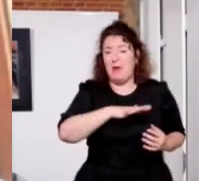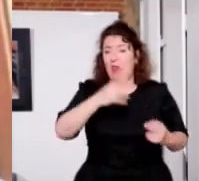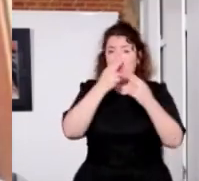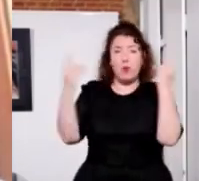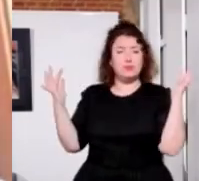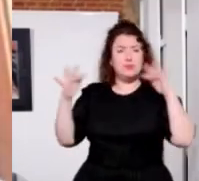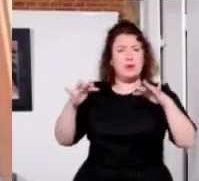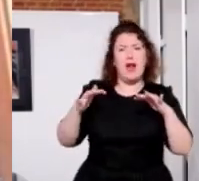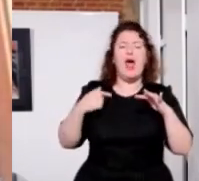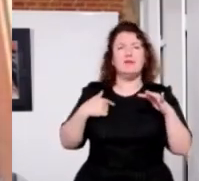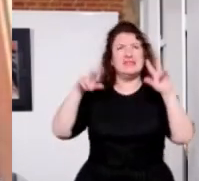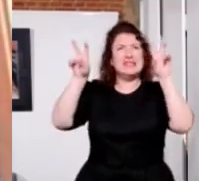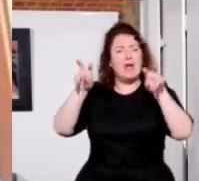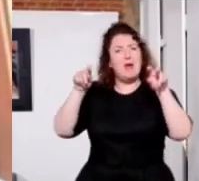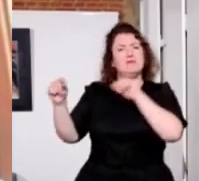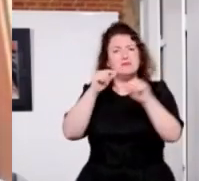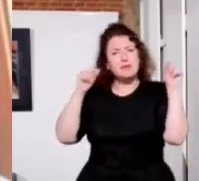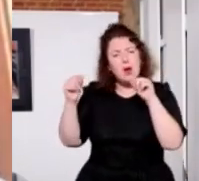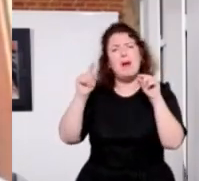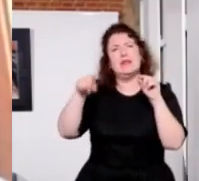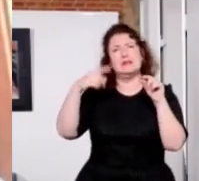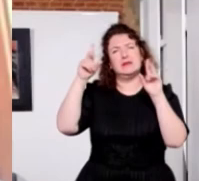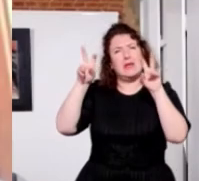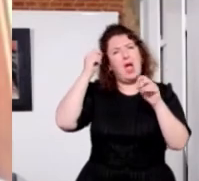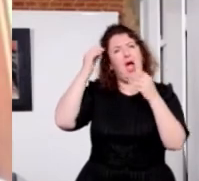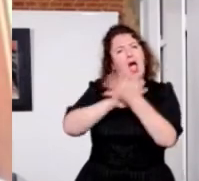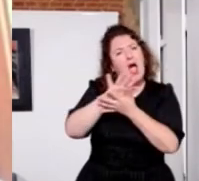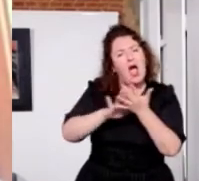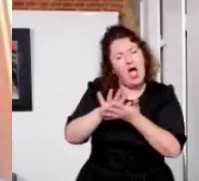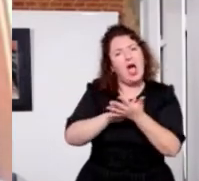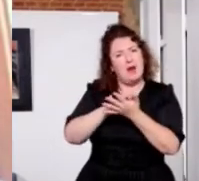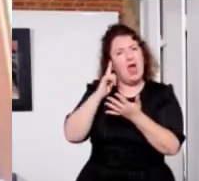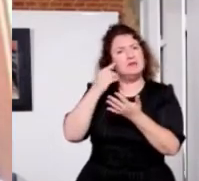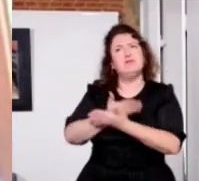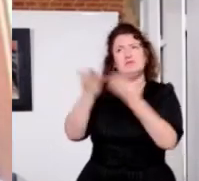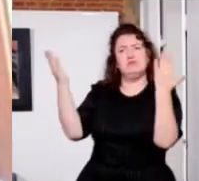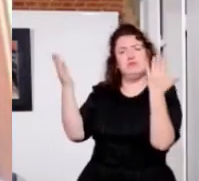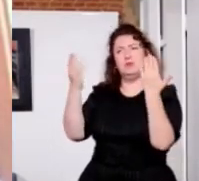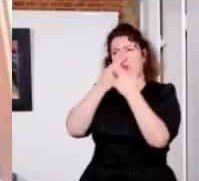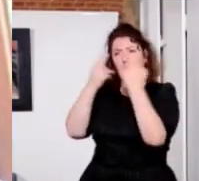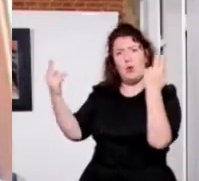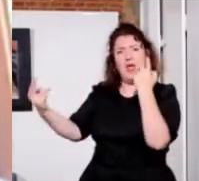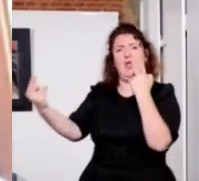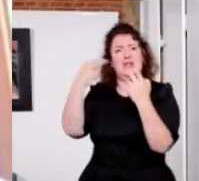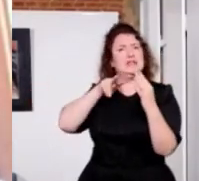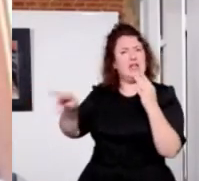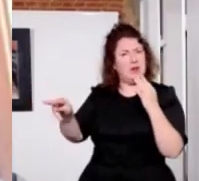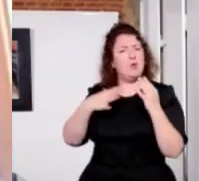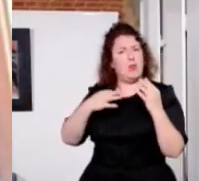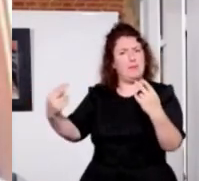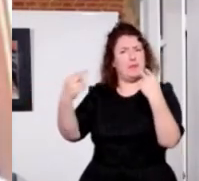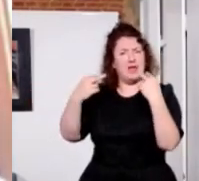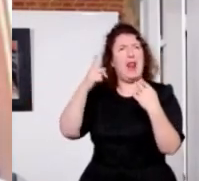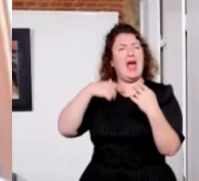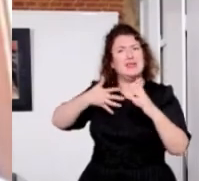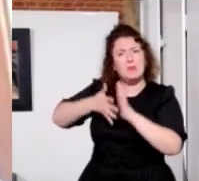de discusión, de deliberación, para dar razones públicas, transparentes, evaluando por qué lo hicimos de esta